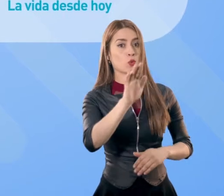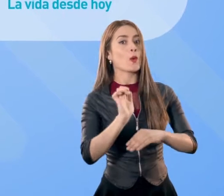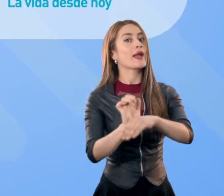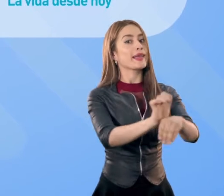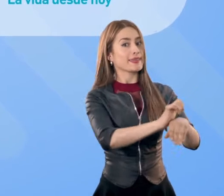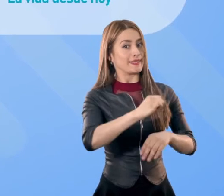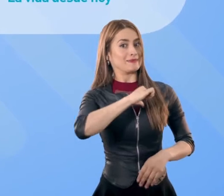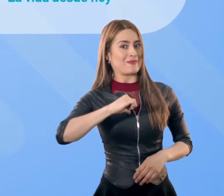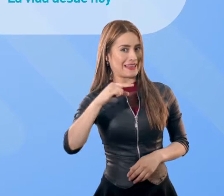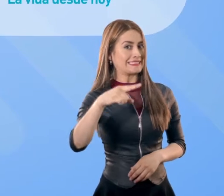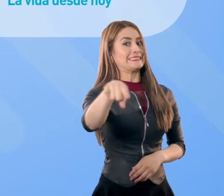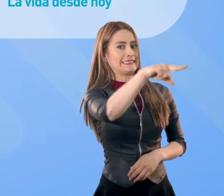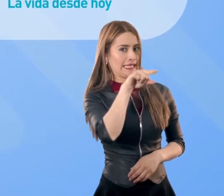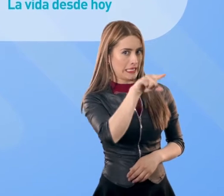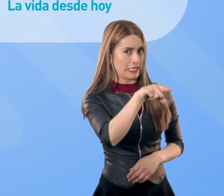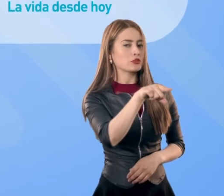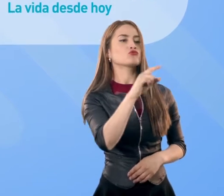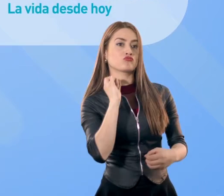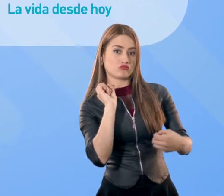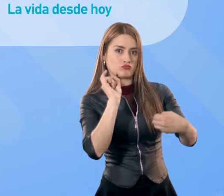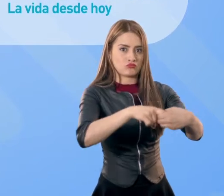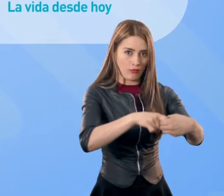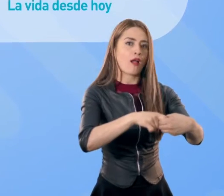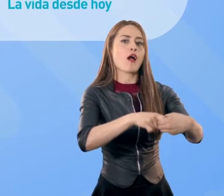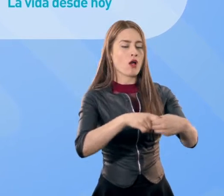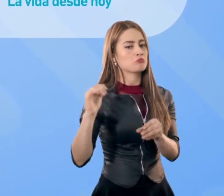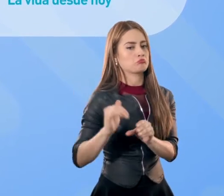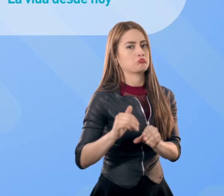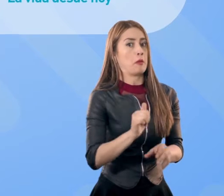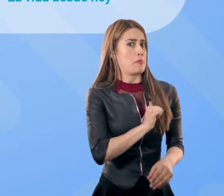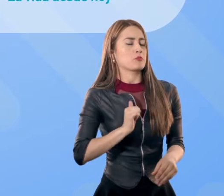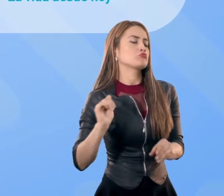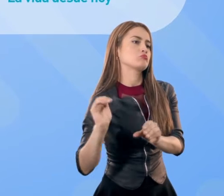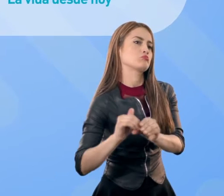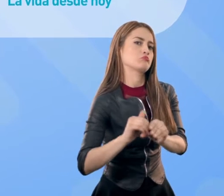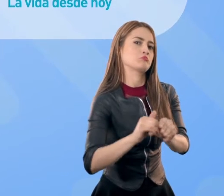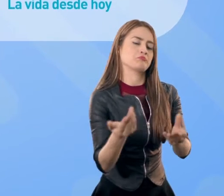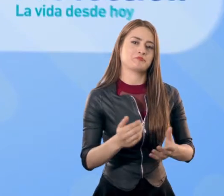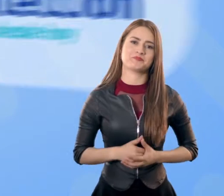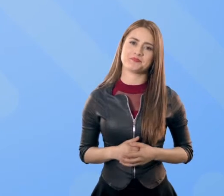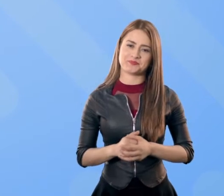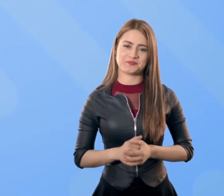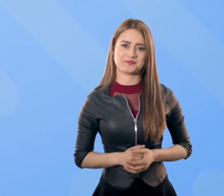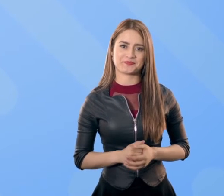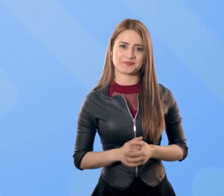que son administrados por las sociedades administradoras de fondos de pensiones AFP, entre otros.